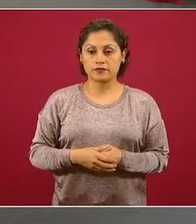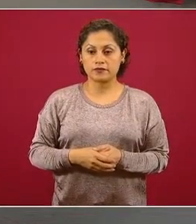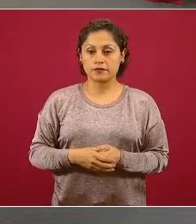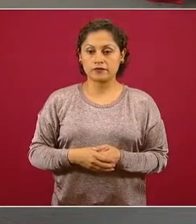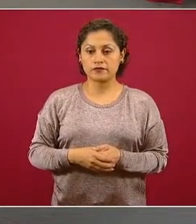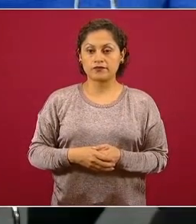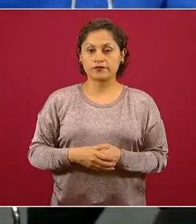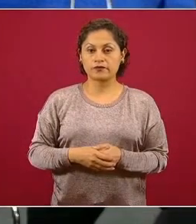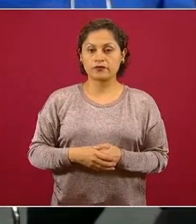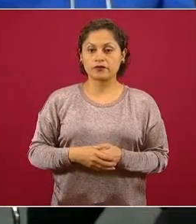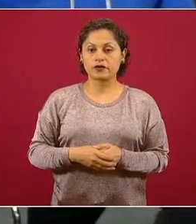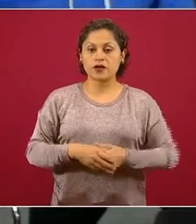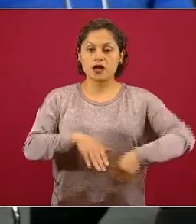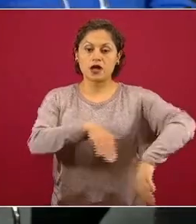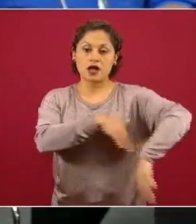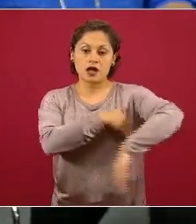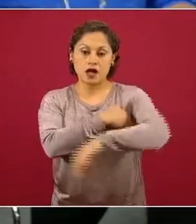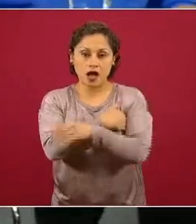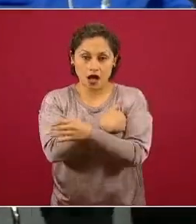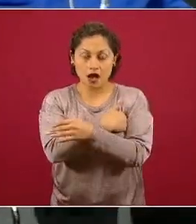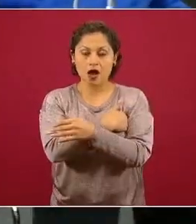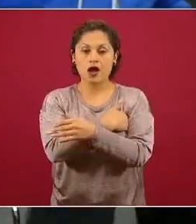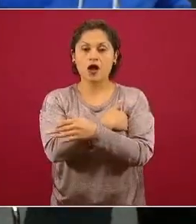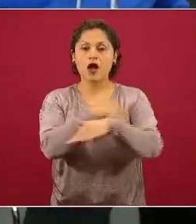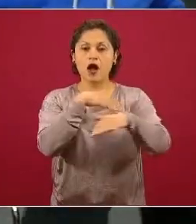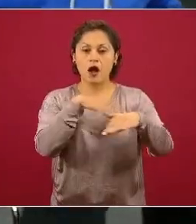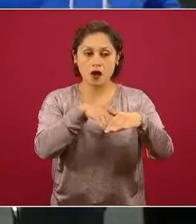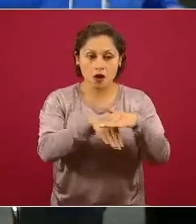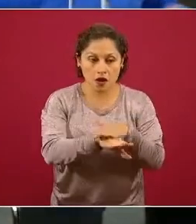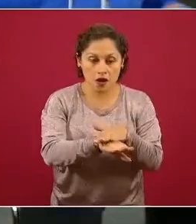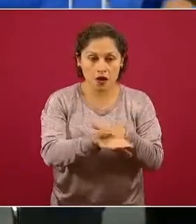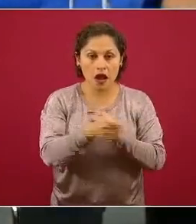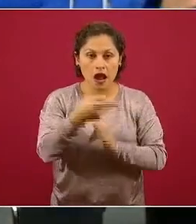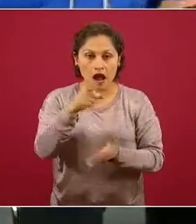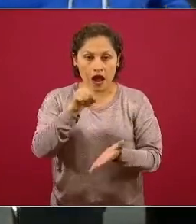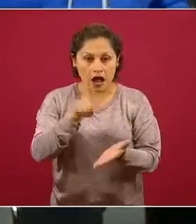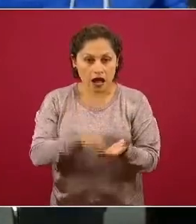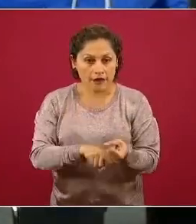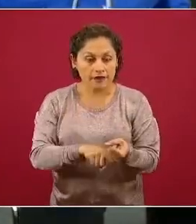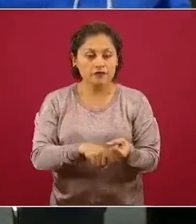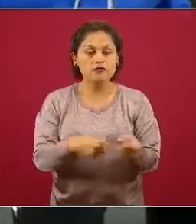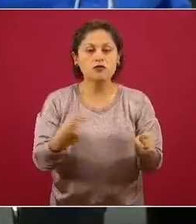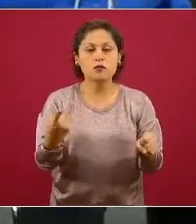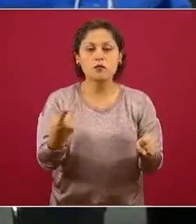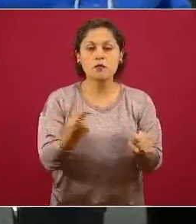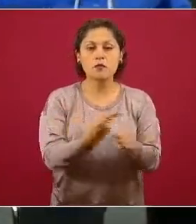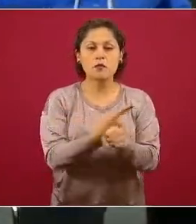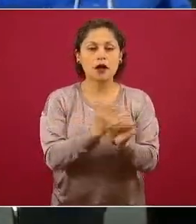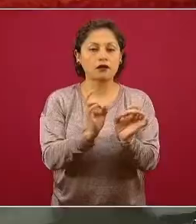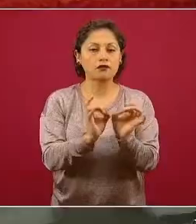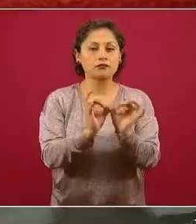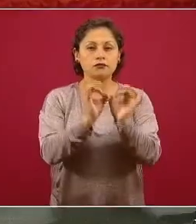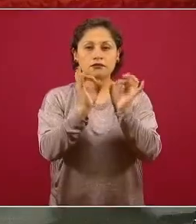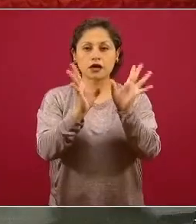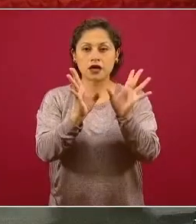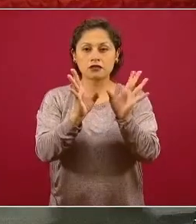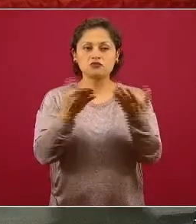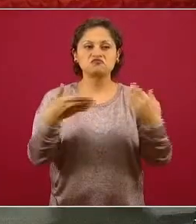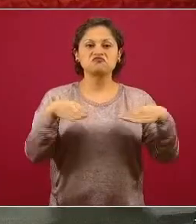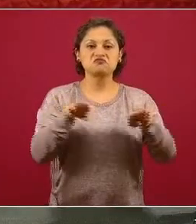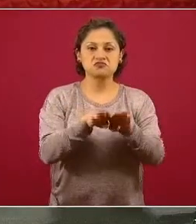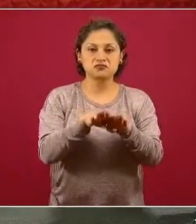cerrar una guardería en caso de algún brote, etcétera. No sé. Gracias.